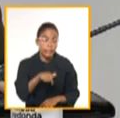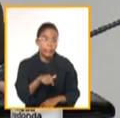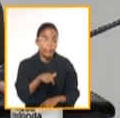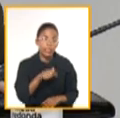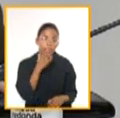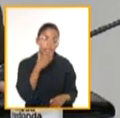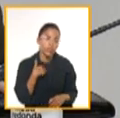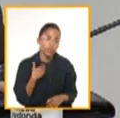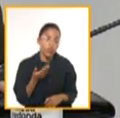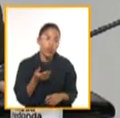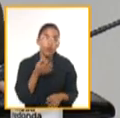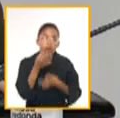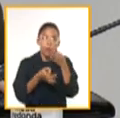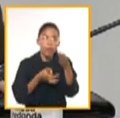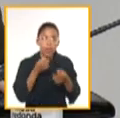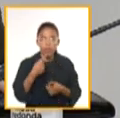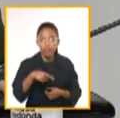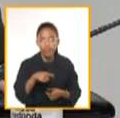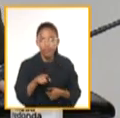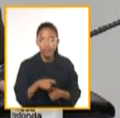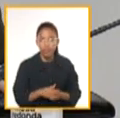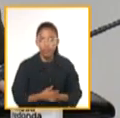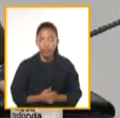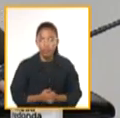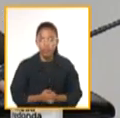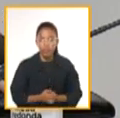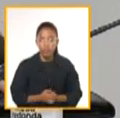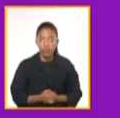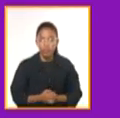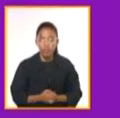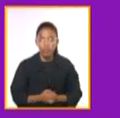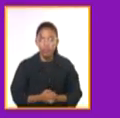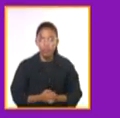pues estaremos hablando ahora en nuestra mesa redonda. Sigue con nosotros.